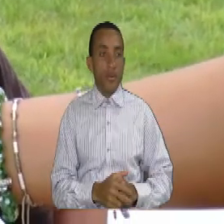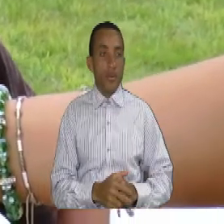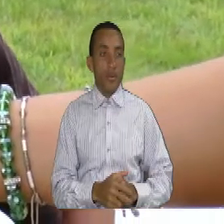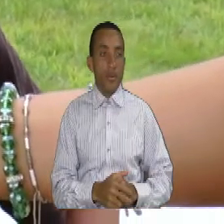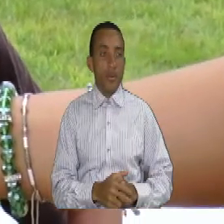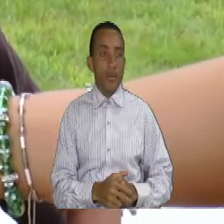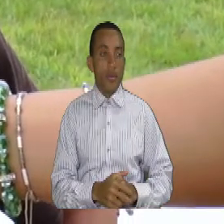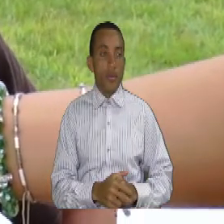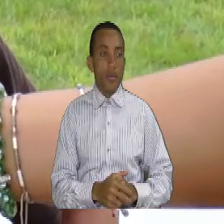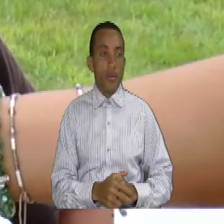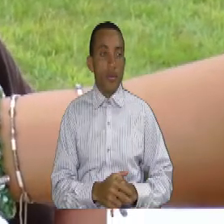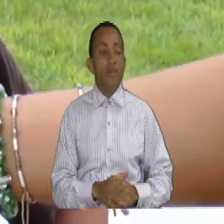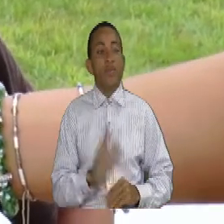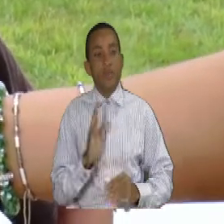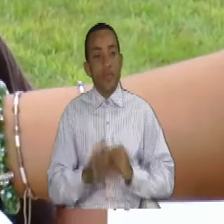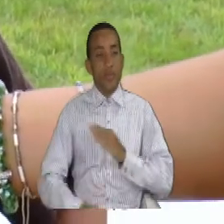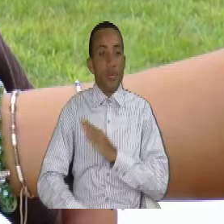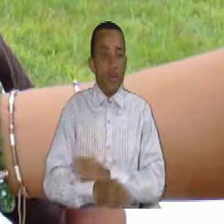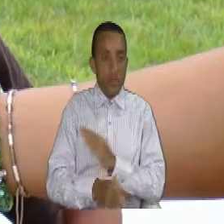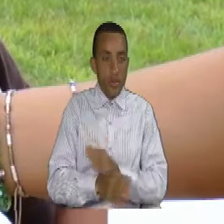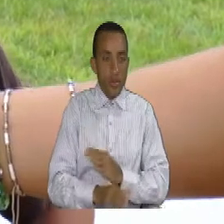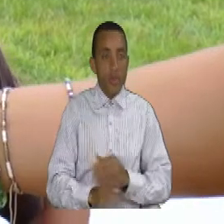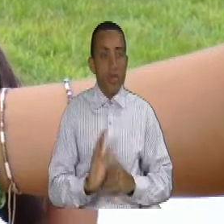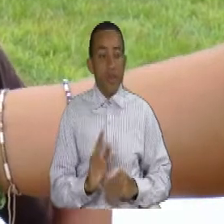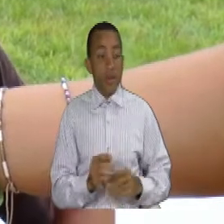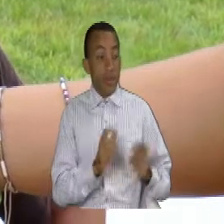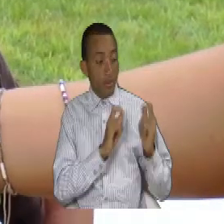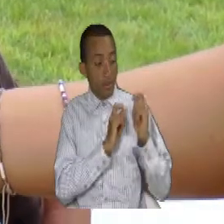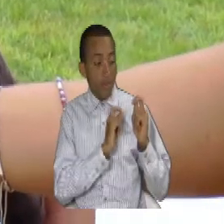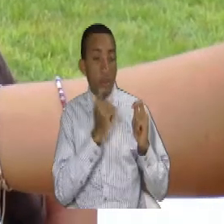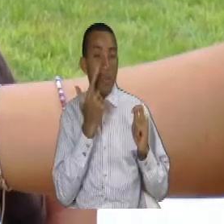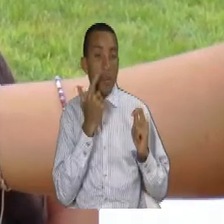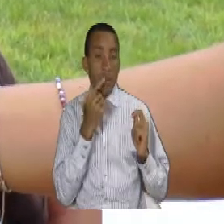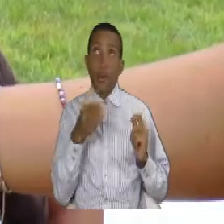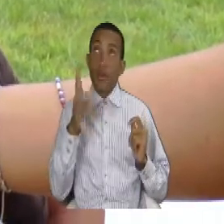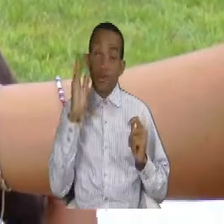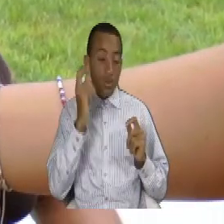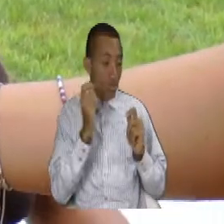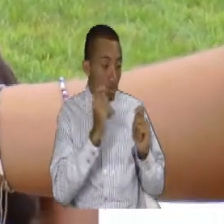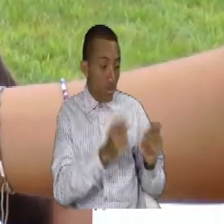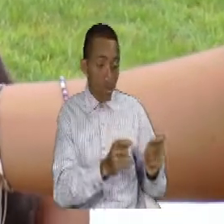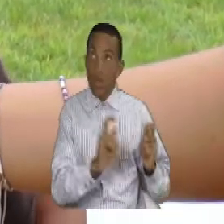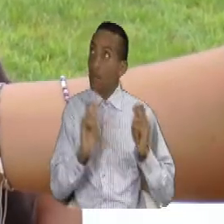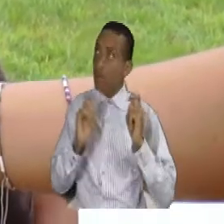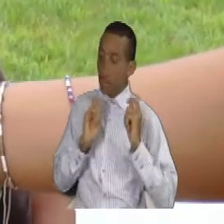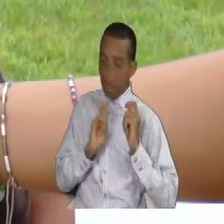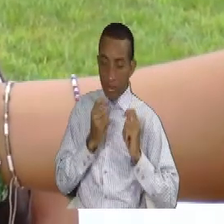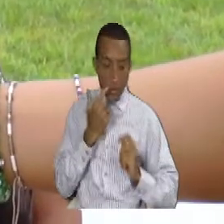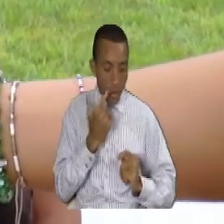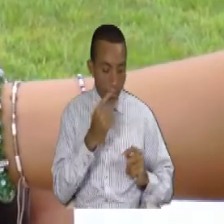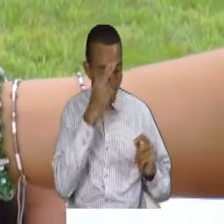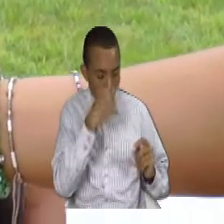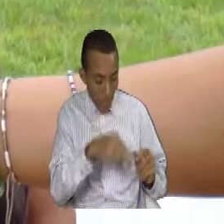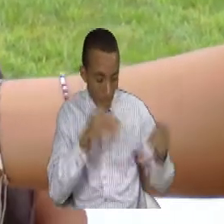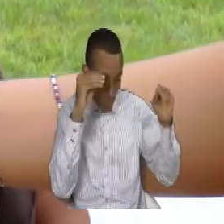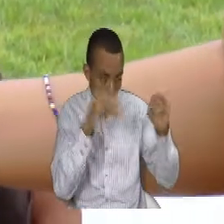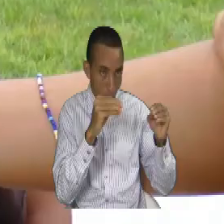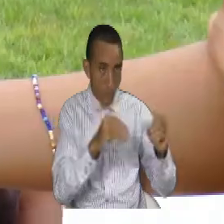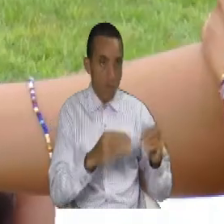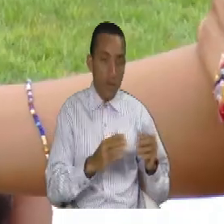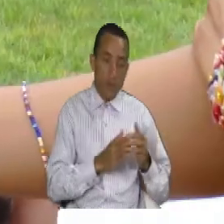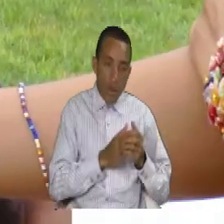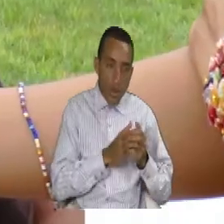pues que sigan ejerciendo esa bella labor de ser padres que Dios les ha dado y críen a sus hijos en los